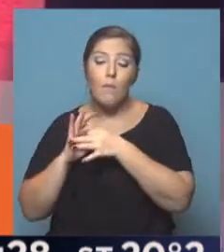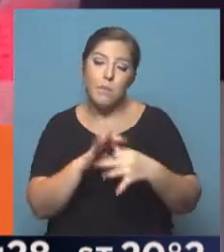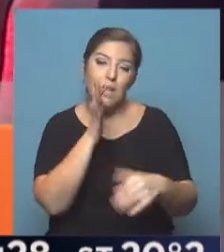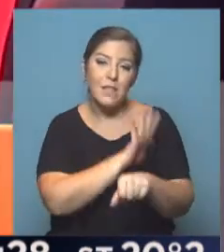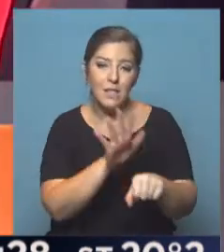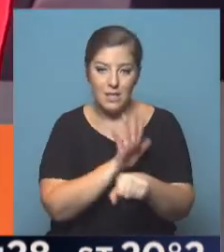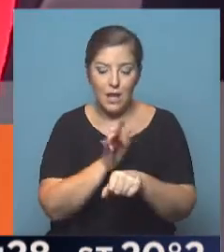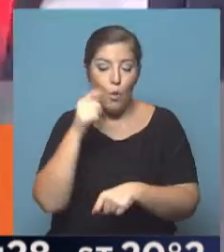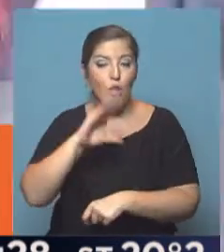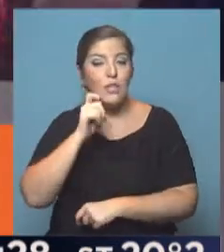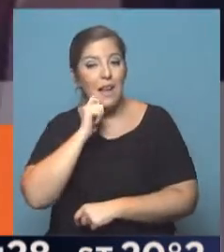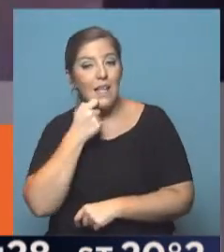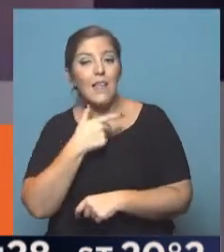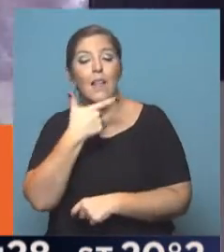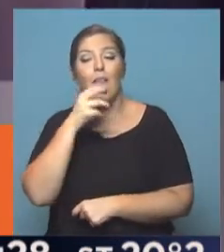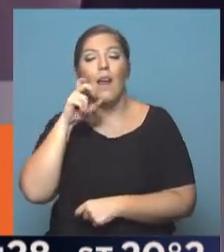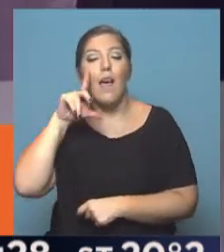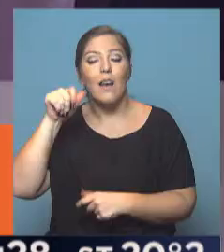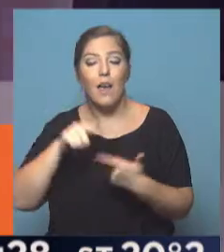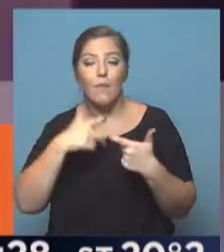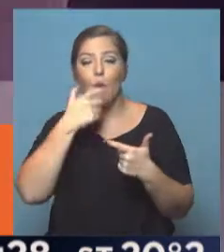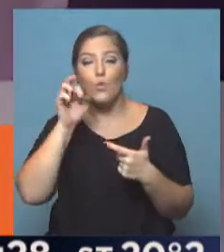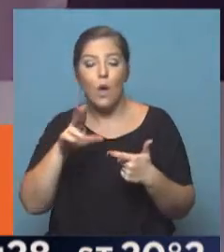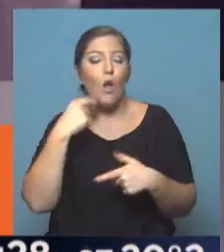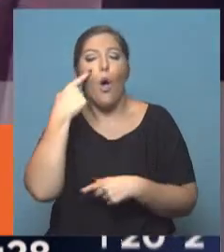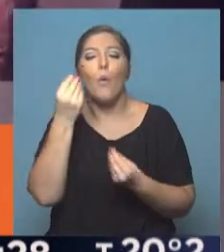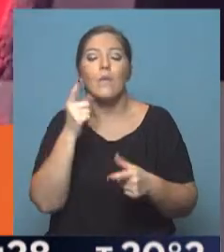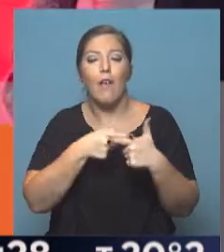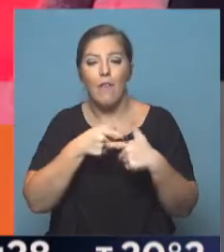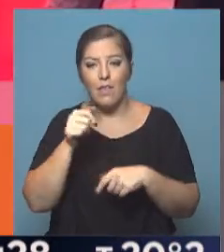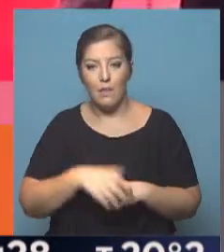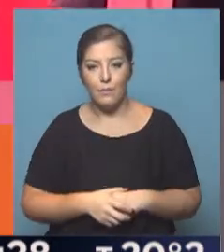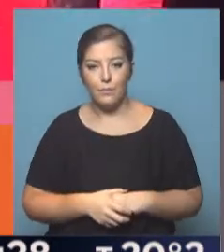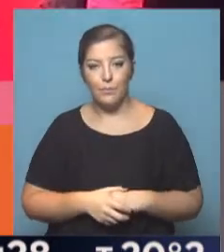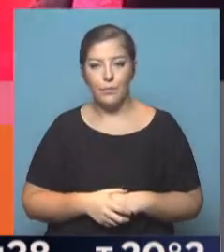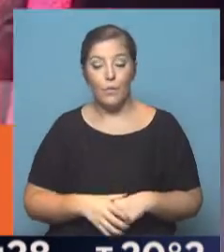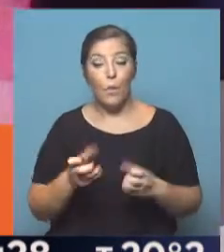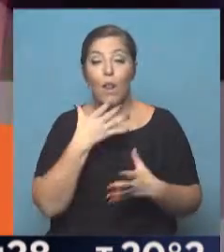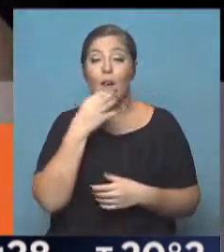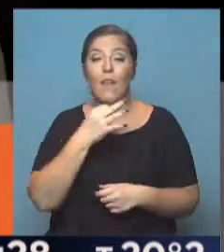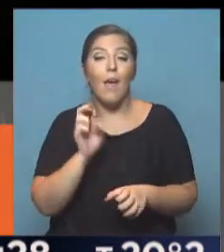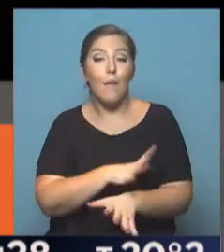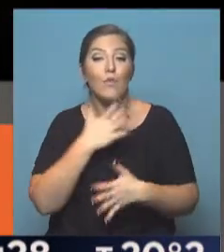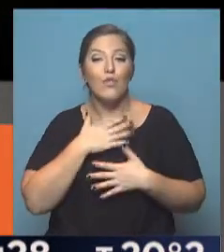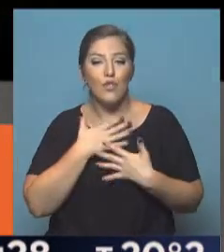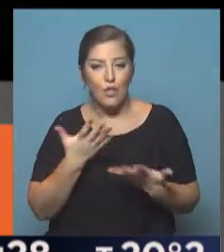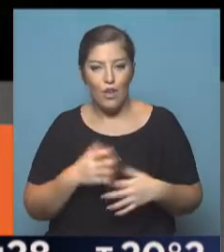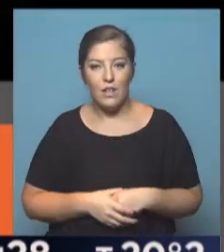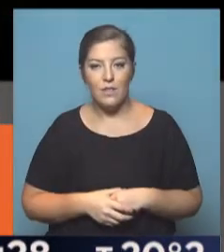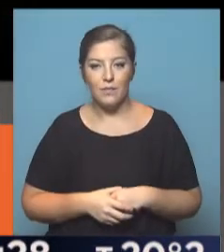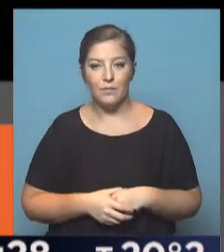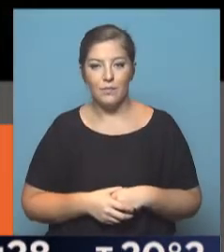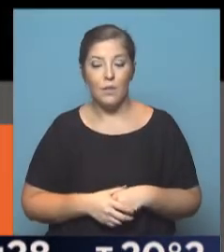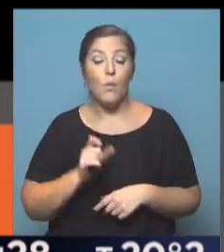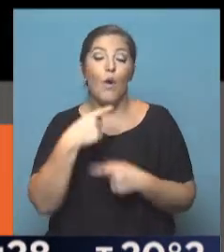estos hacedores. Una noche linda, hasta Leo Baral, hasta Adrián Suárez. ¿Cómo estás viviendo este festival el 31? Bueno, la verdad con las emociones a flor de piel, ¿no?